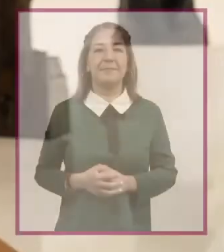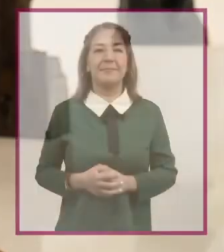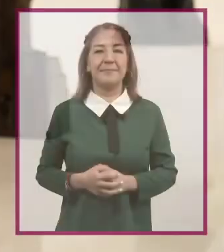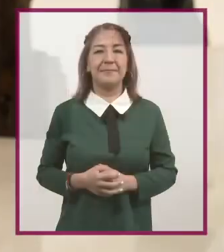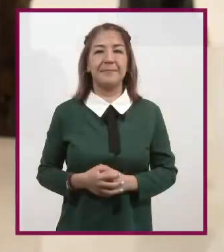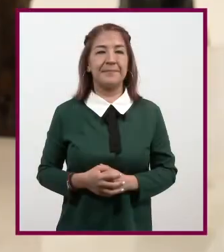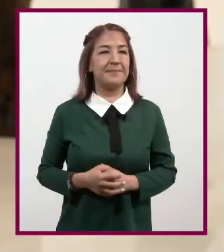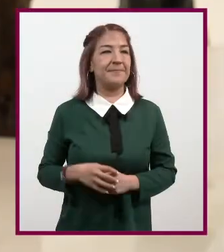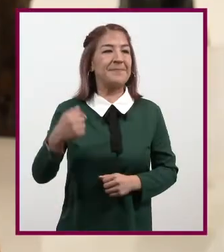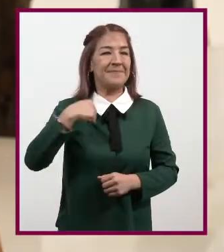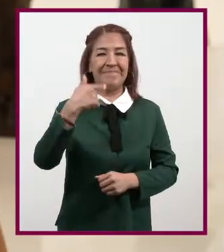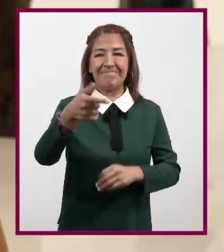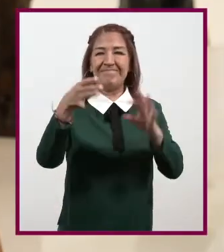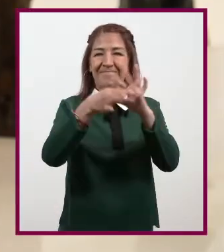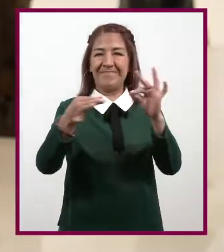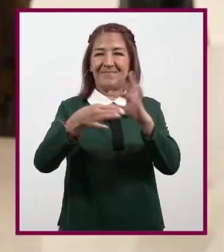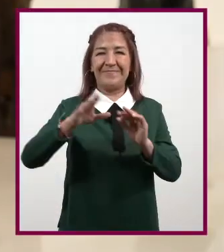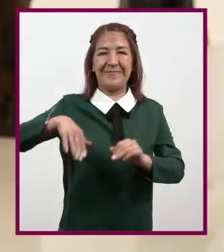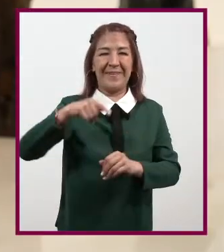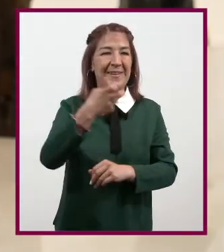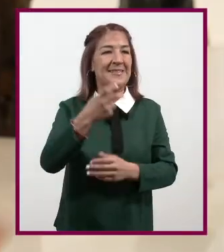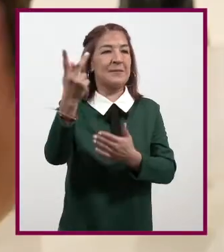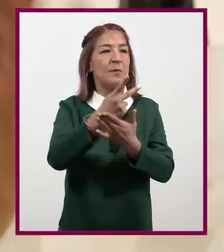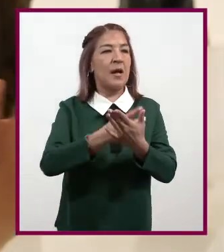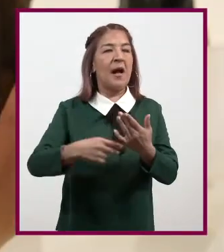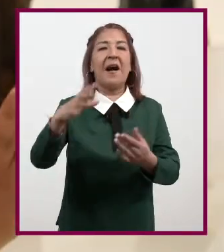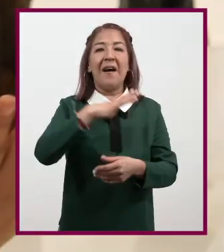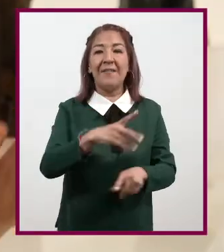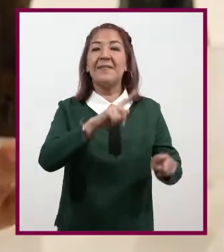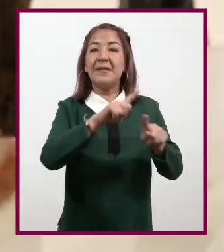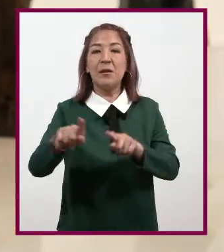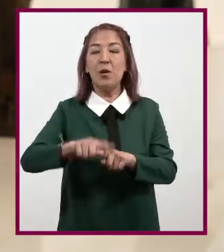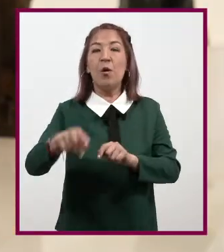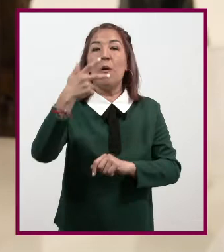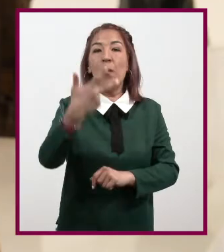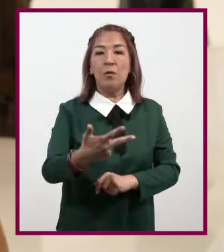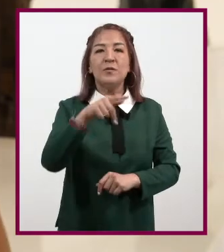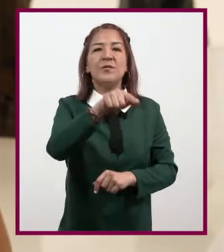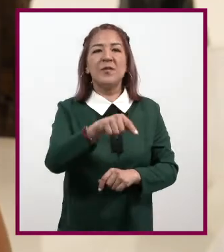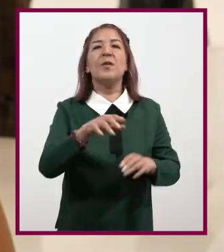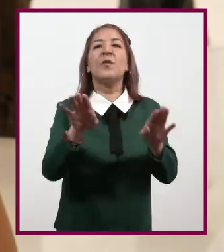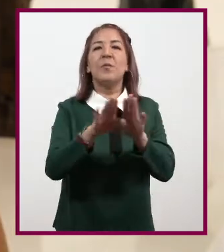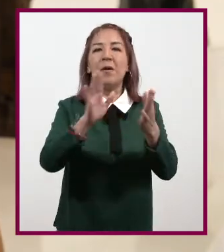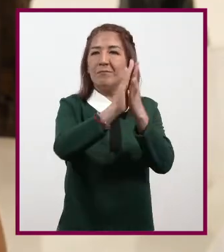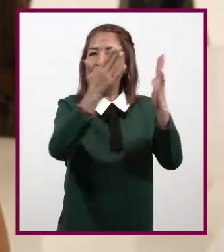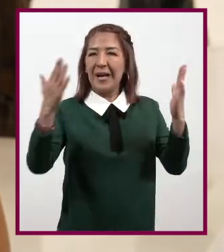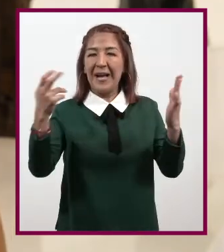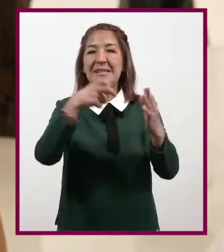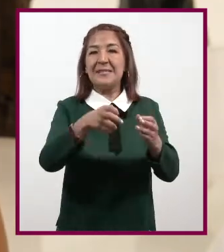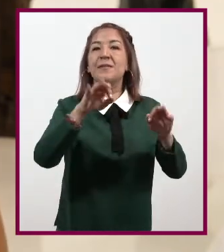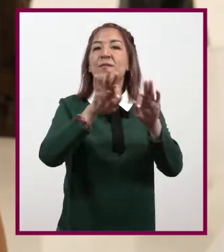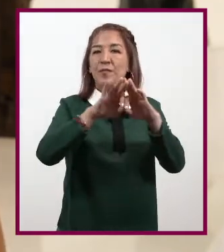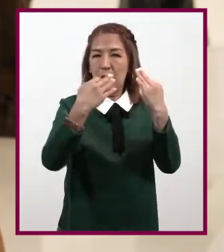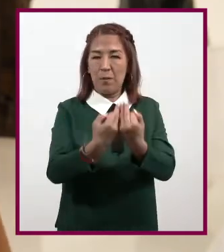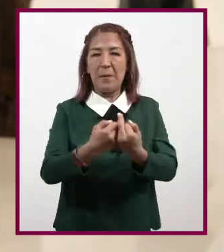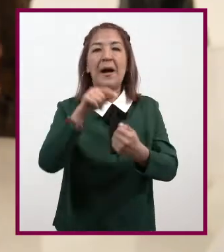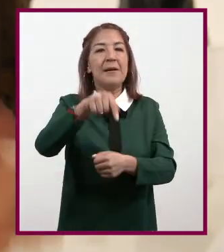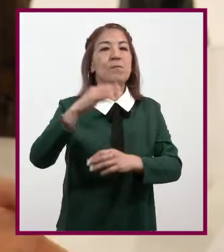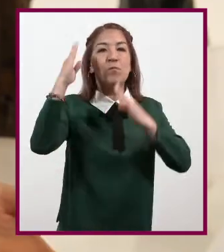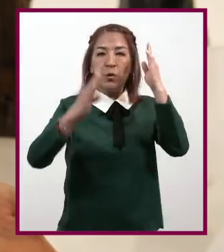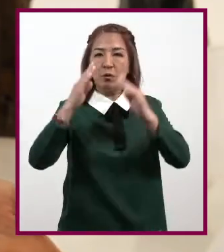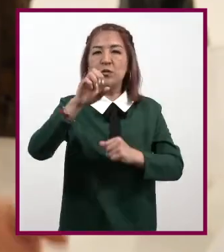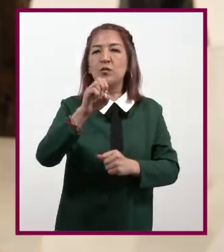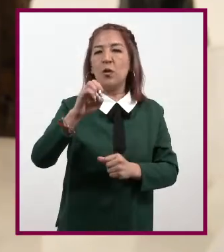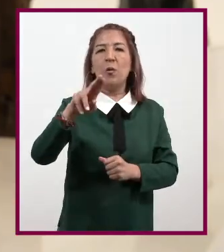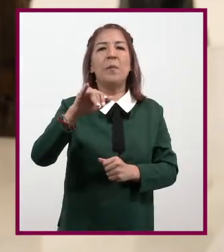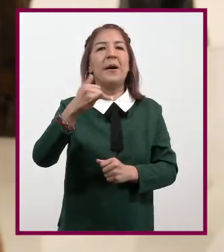Como les contábamos al principio del programa, existen por lo menos 8 biombos de este tipo. Además de este que conocimos hoy en el Museo Soumaya, hay otros